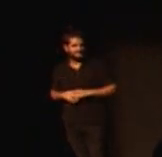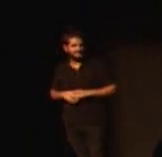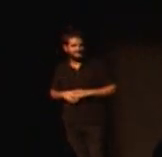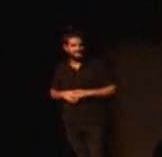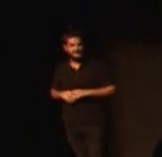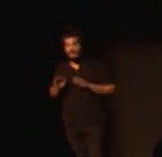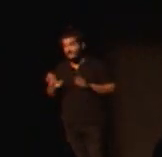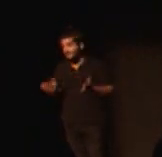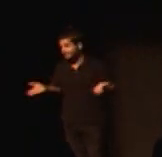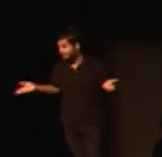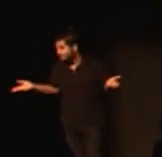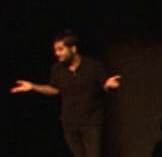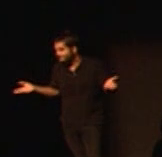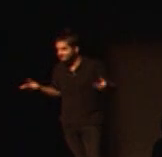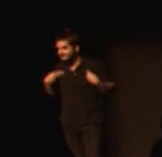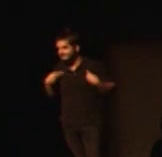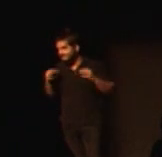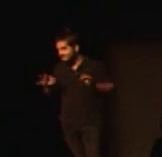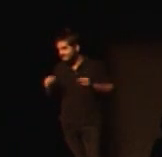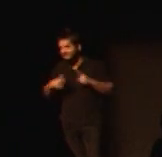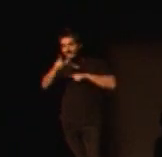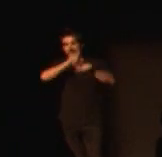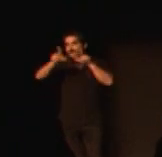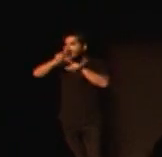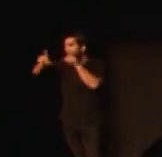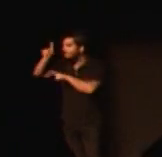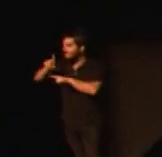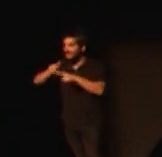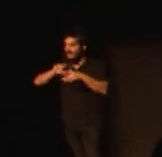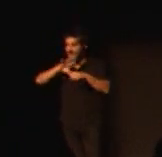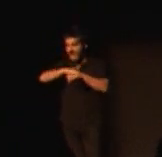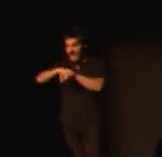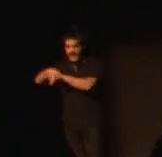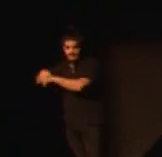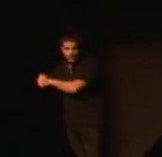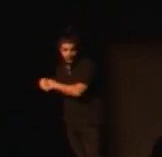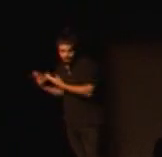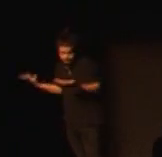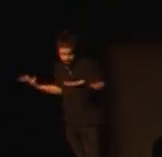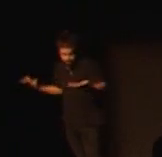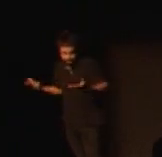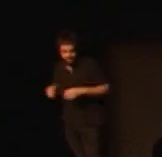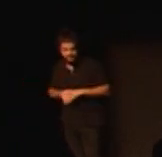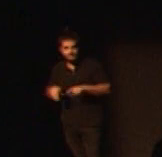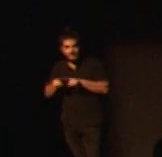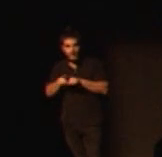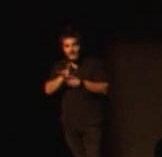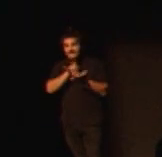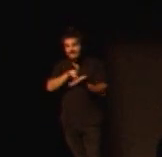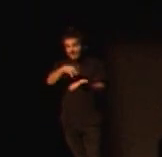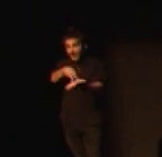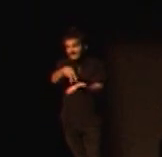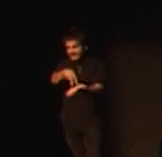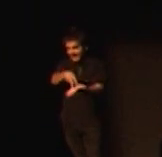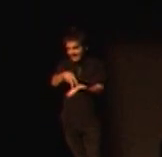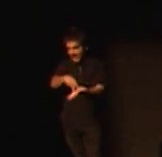Pero es lo que pasa, que es que también viajando te salen amigos por todas partes. Como cuando coges los servicios de asistencia, claro, te cuelan por todos lados, no